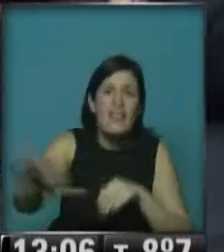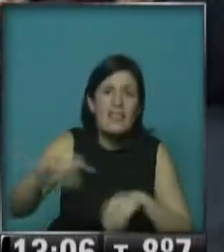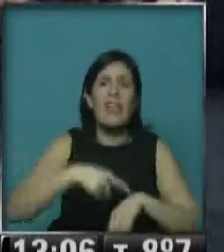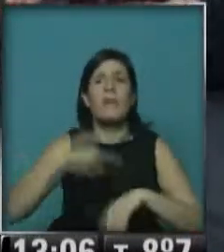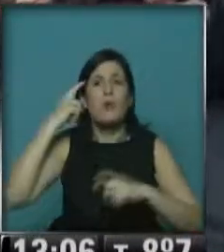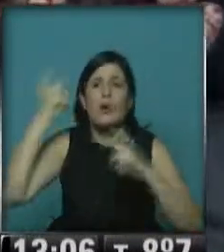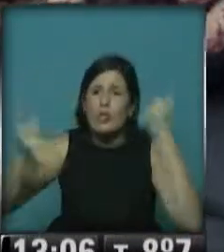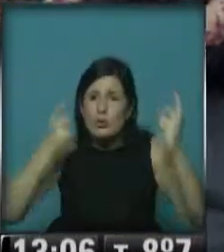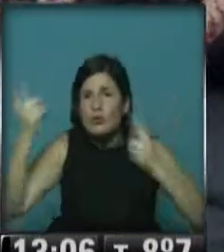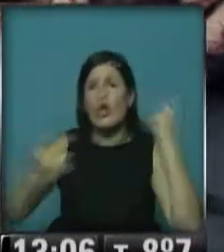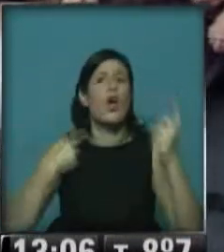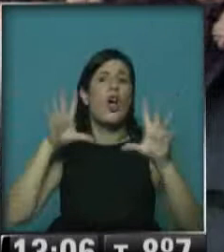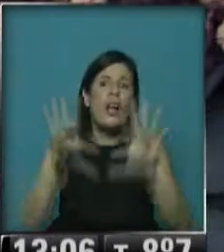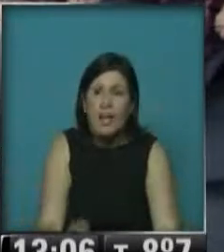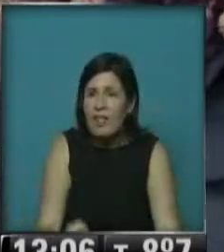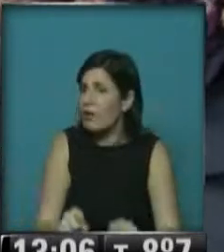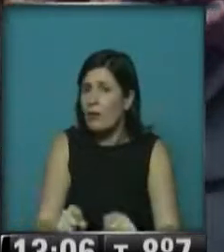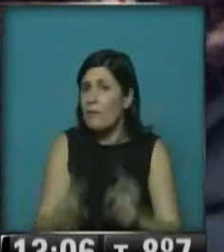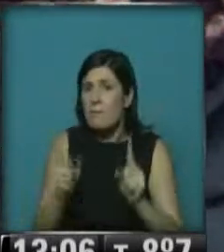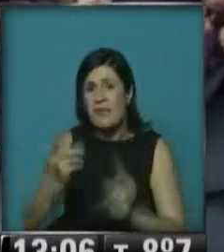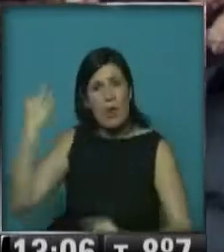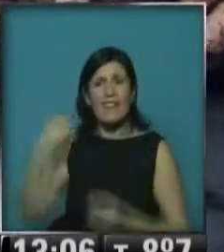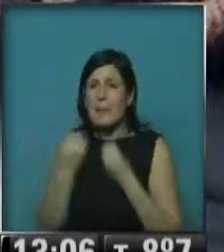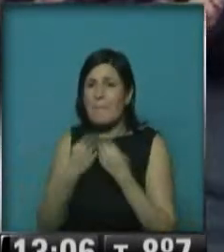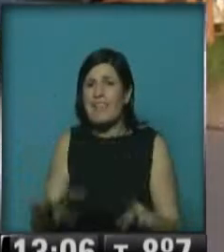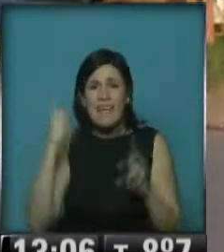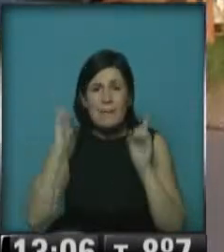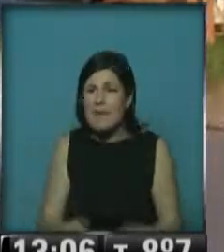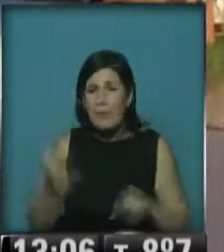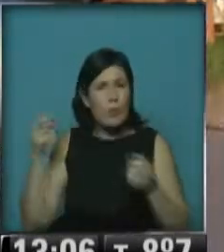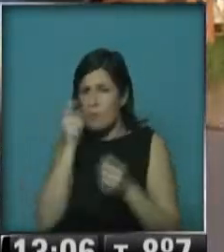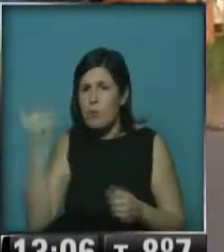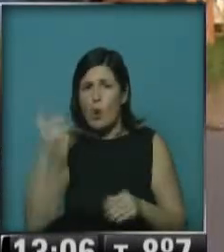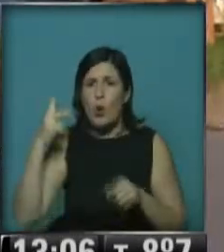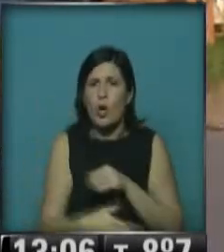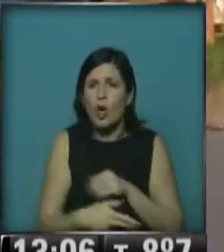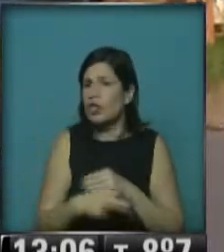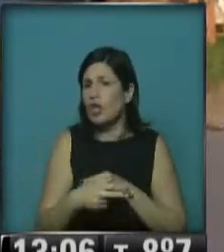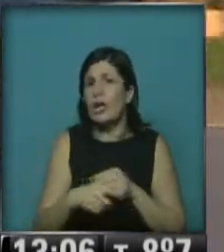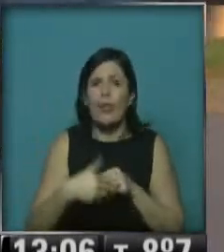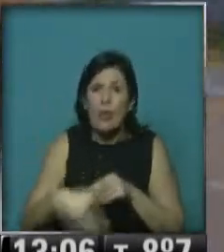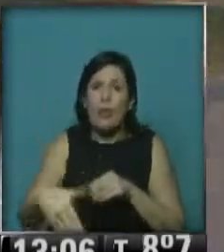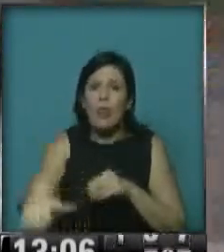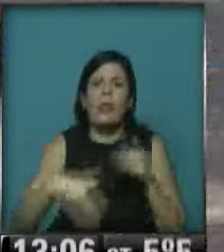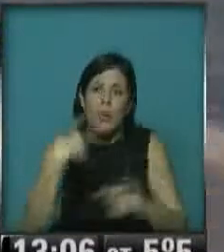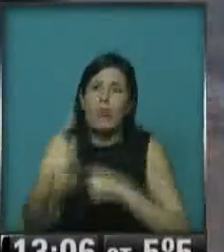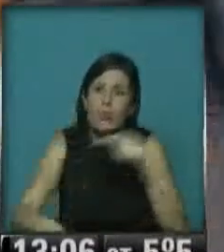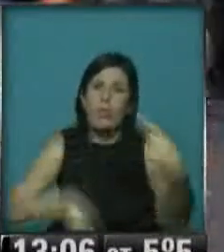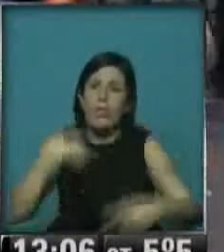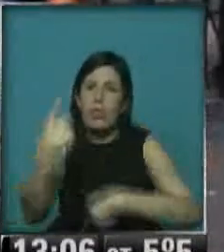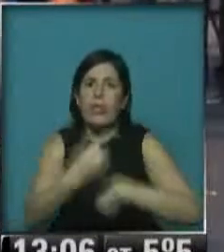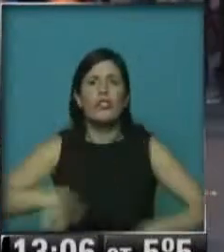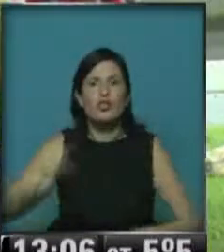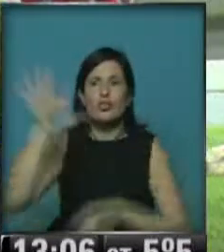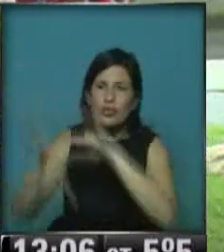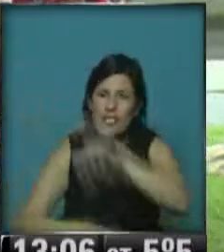la semana que se tomó no le sacaron a todos de vuelta? ¿Para qué esperaron tanto? ¿Para qué esperaron que vengamos con